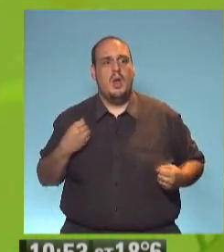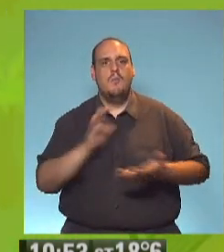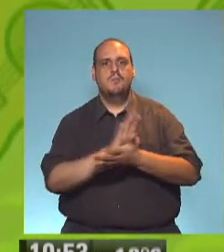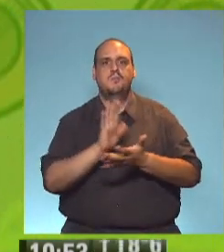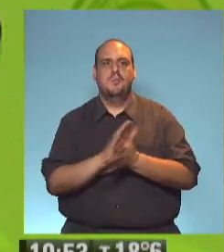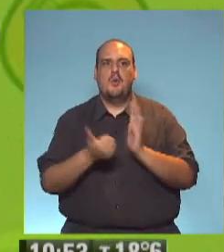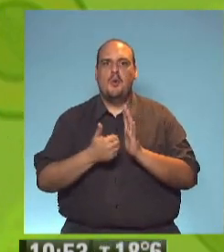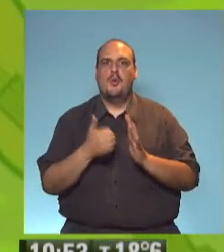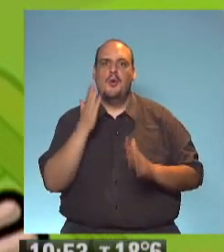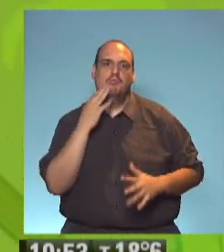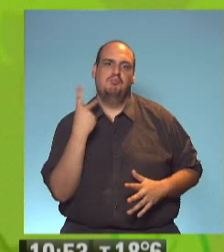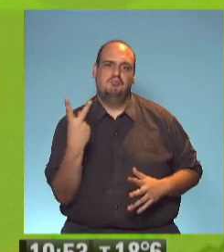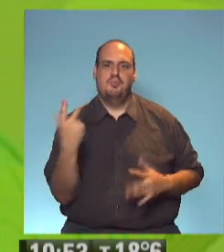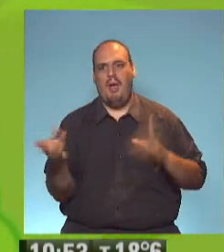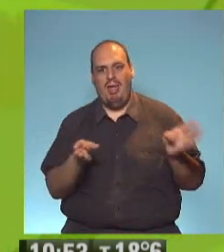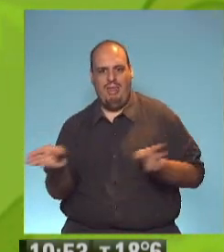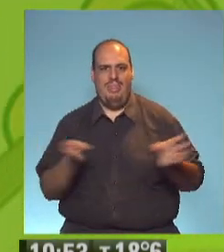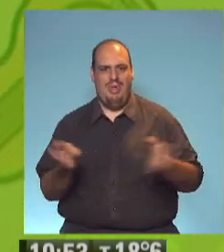identidad. ¿Doble?